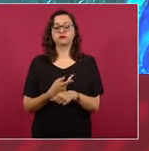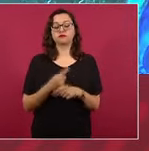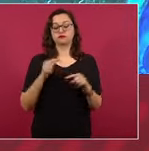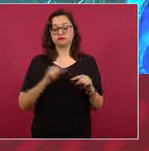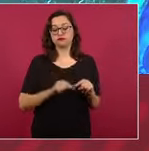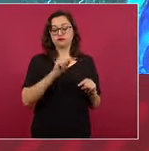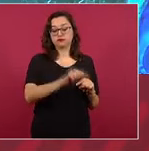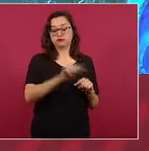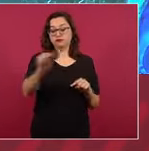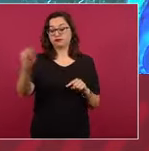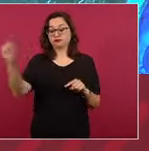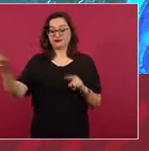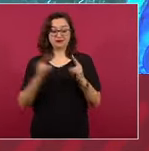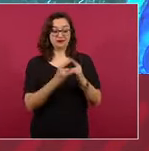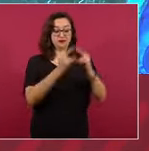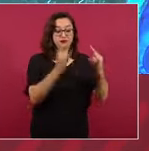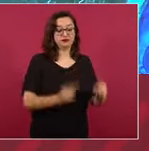que